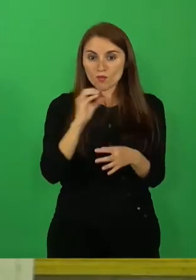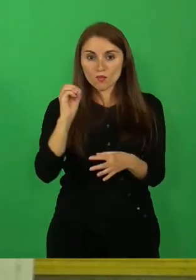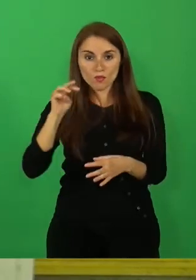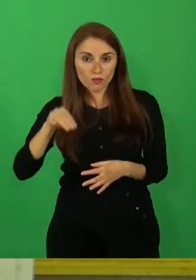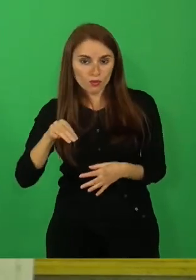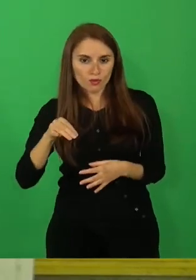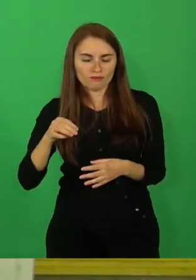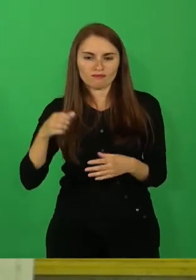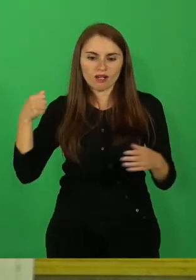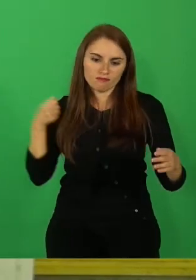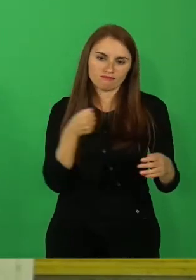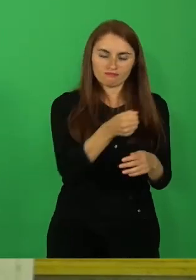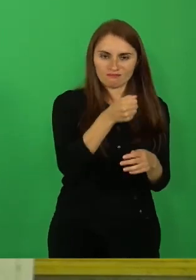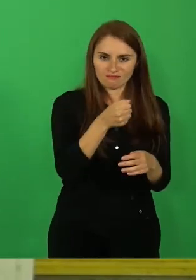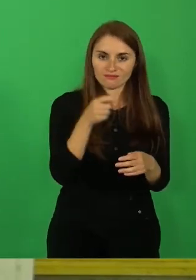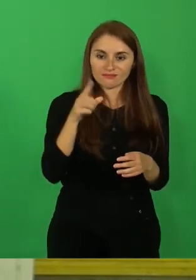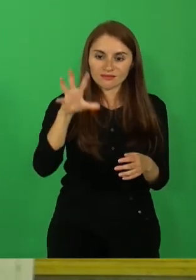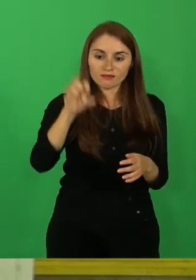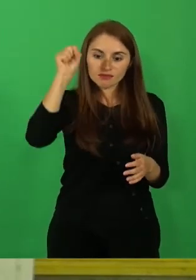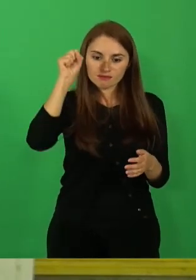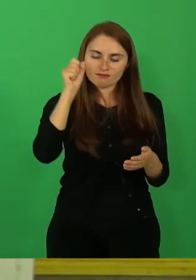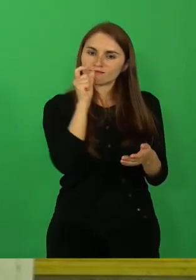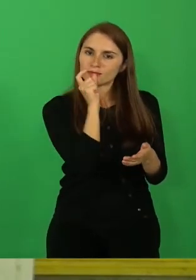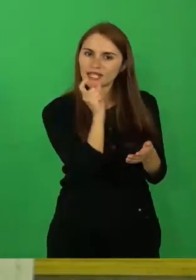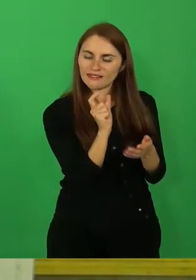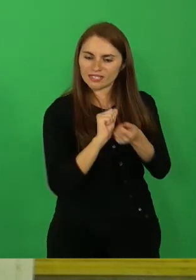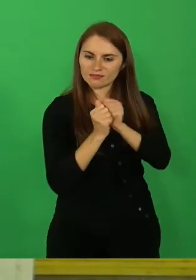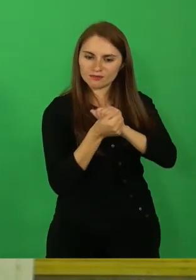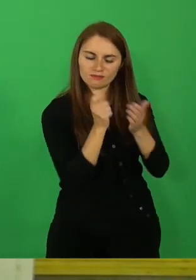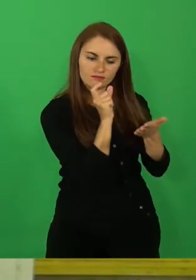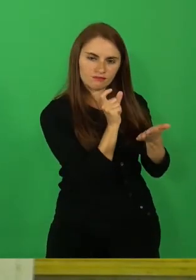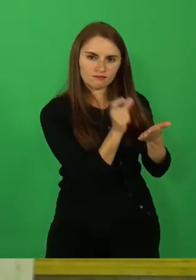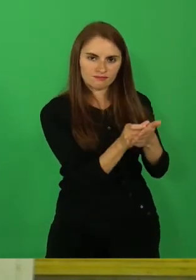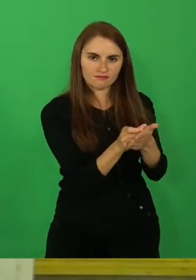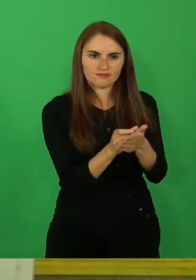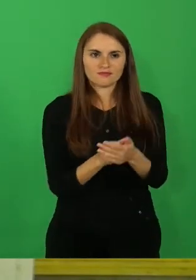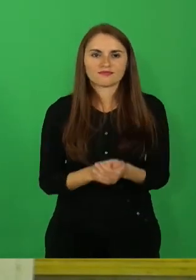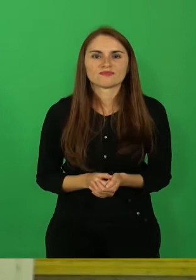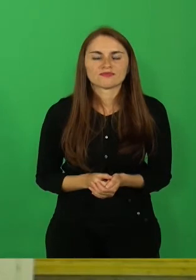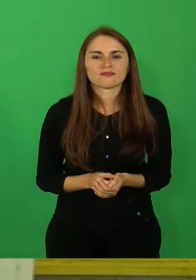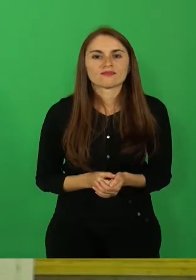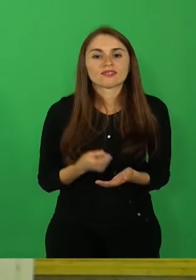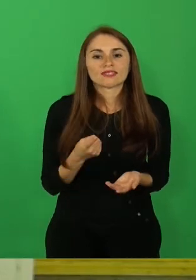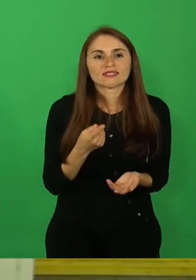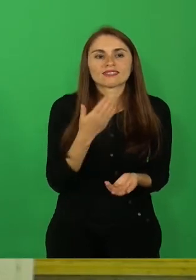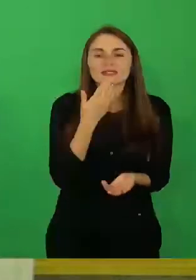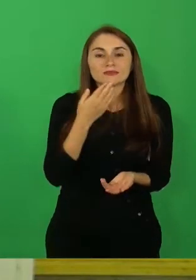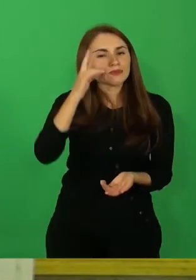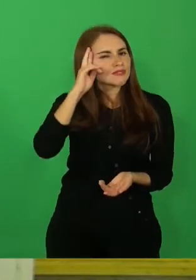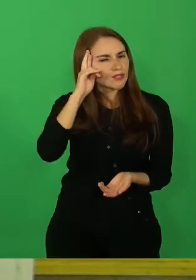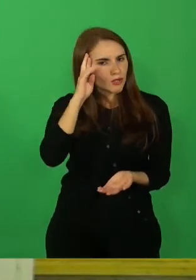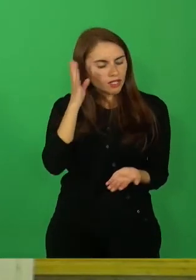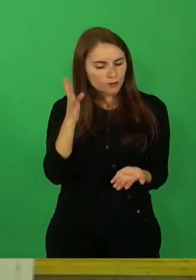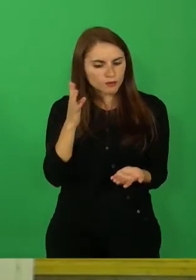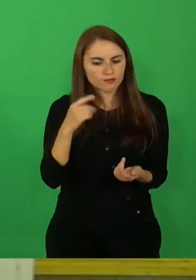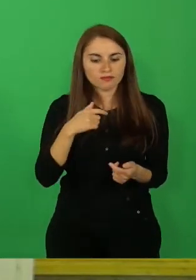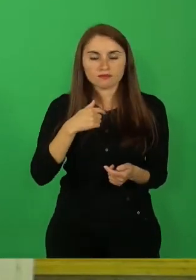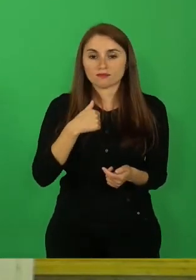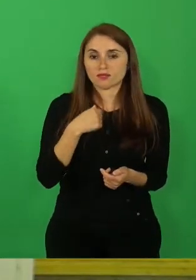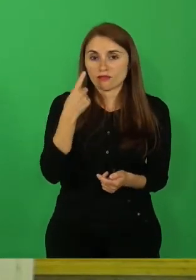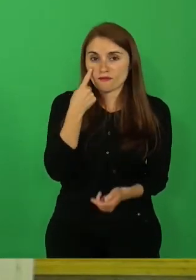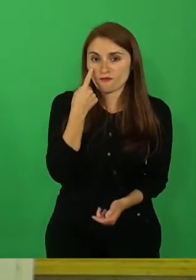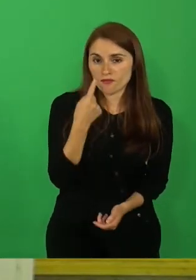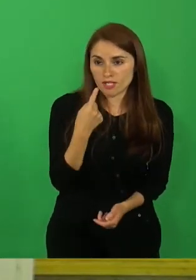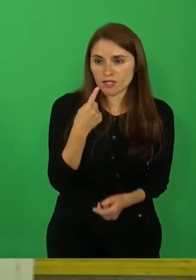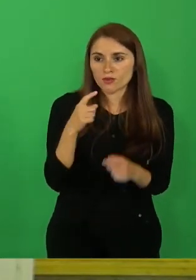una puerta. Eso lo realizamos a través de una onomatopeya. Recordemos entonces, si yo observo